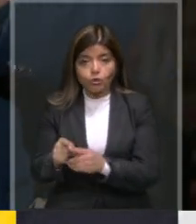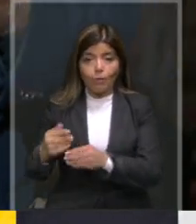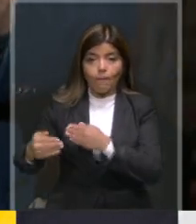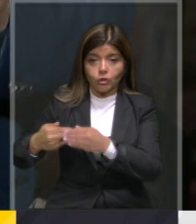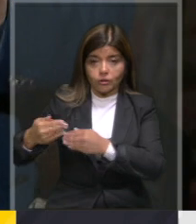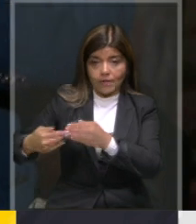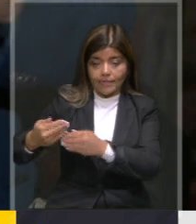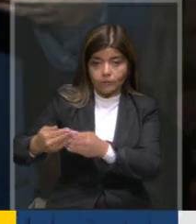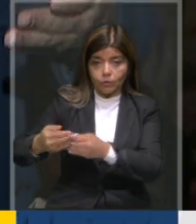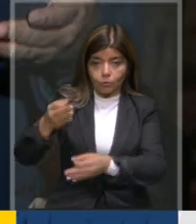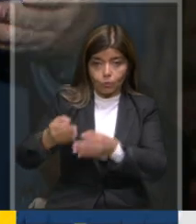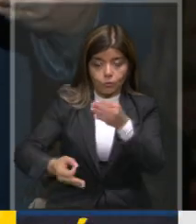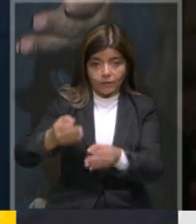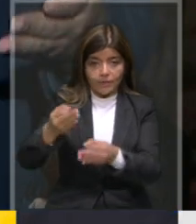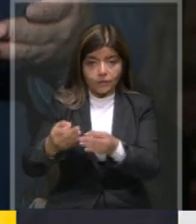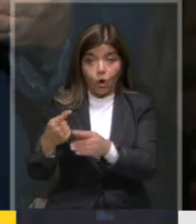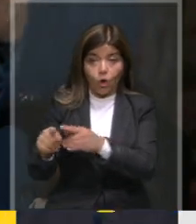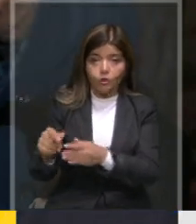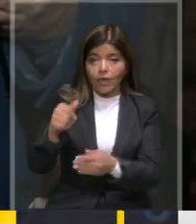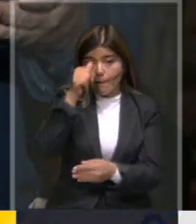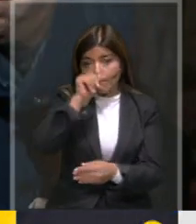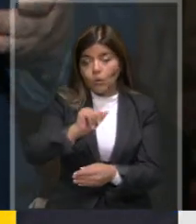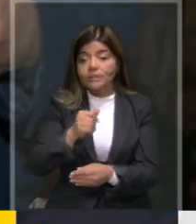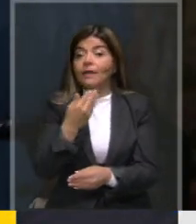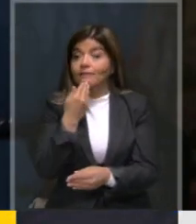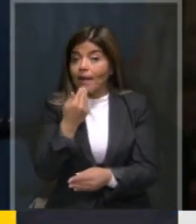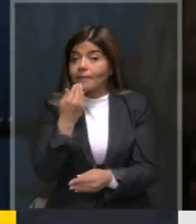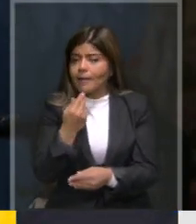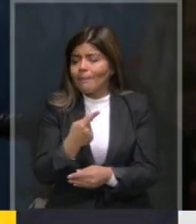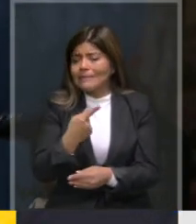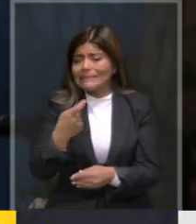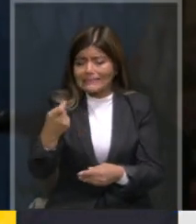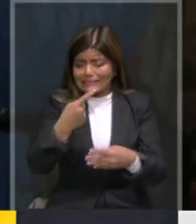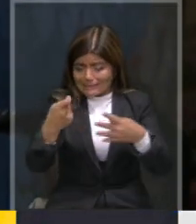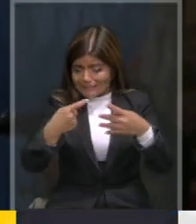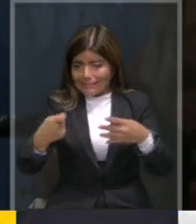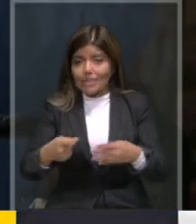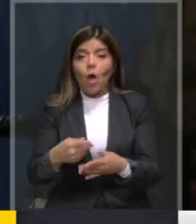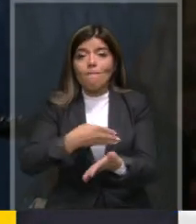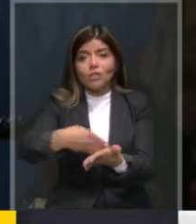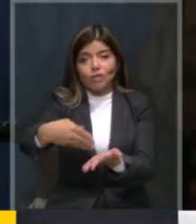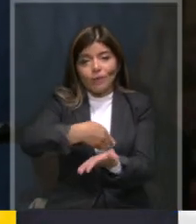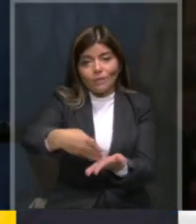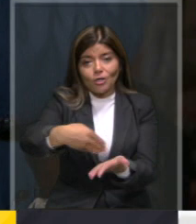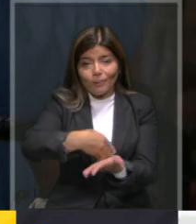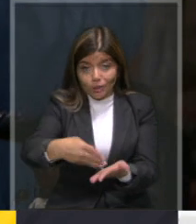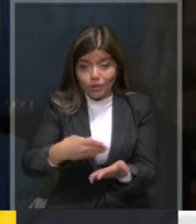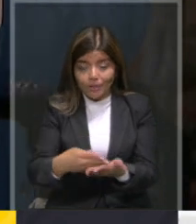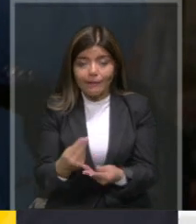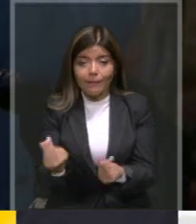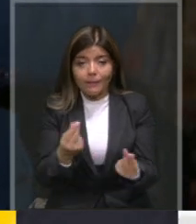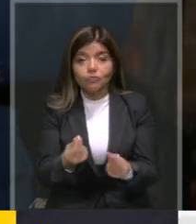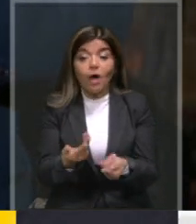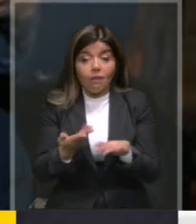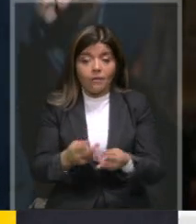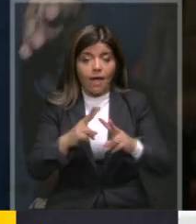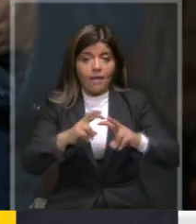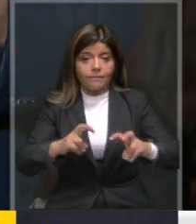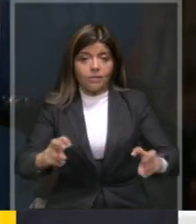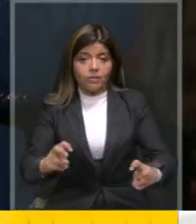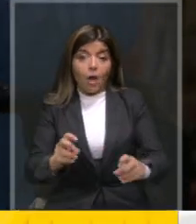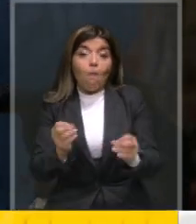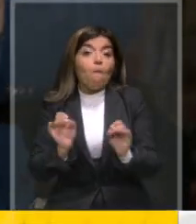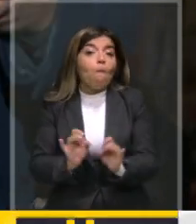penal que insisto tiene otro tipo de sanciones que involucra también cientos de millones de pesos que son investigados en este caso por presuntas